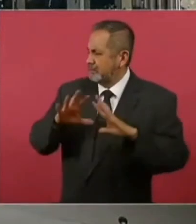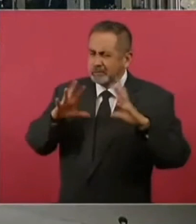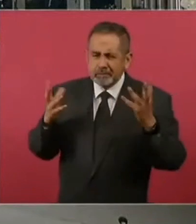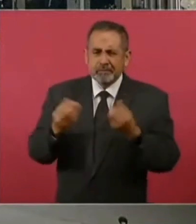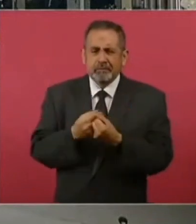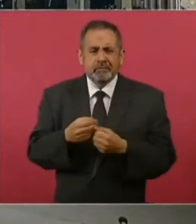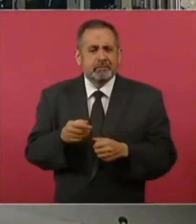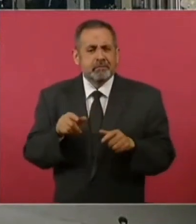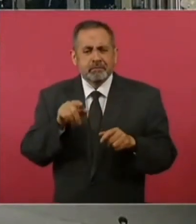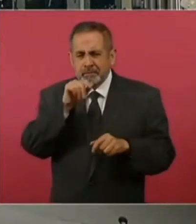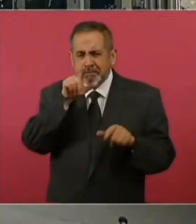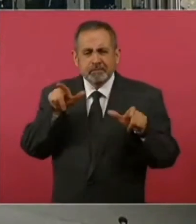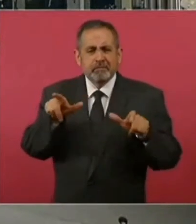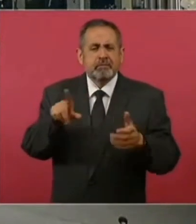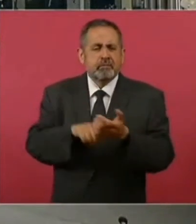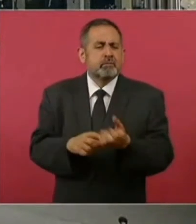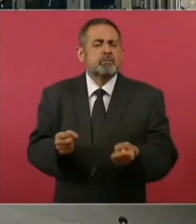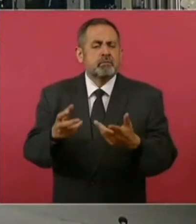sobre